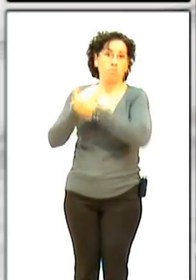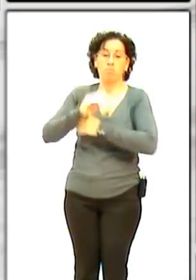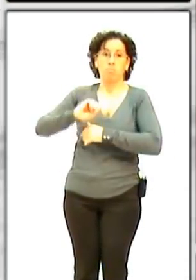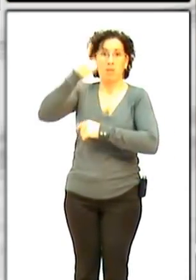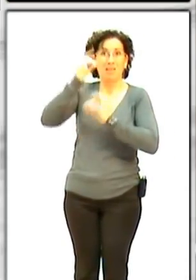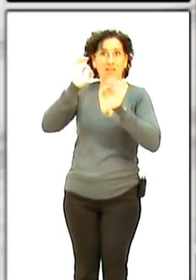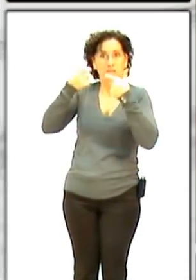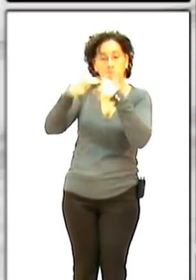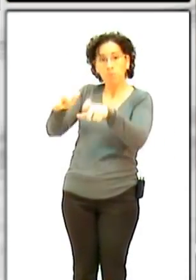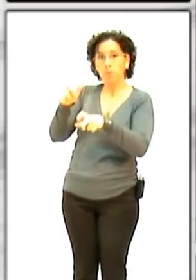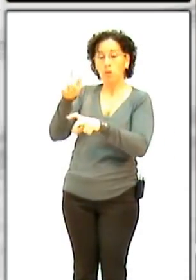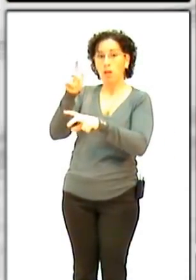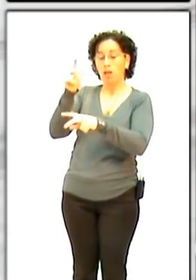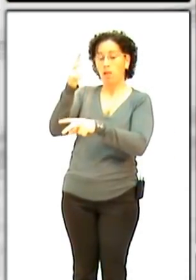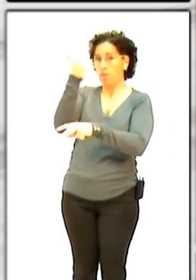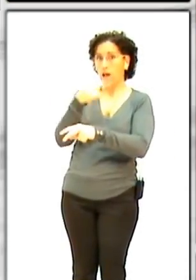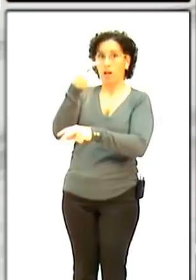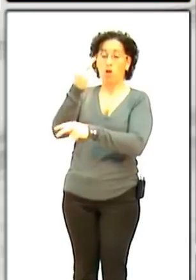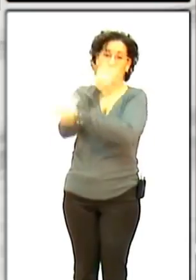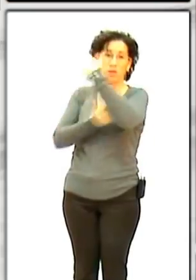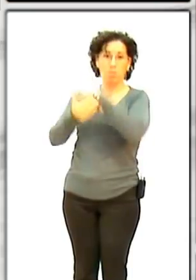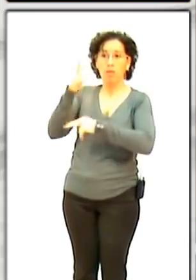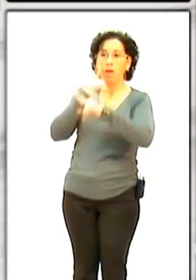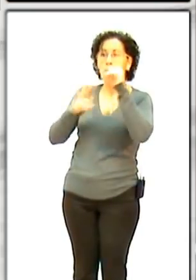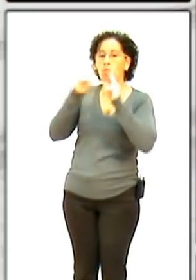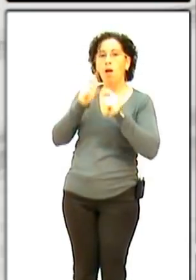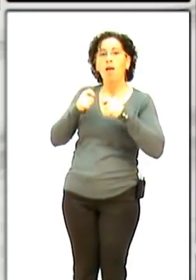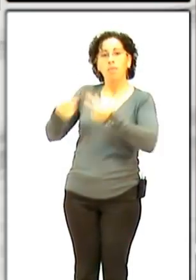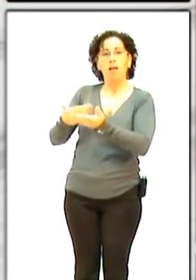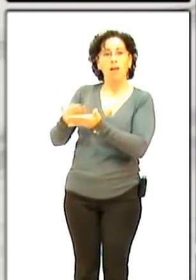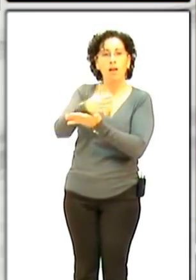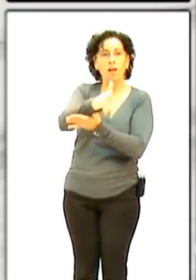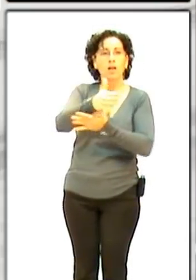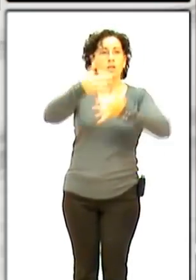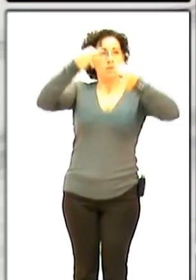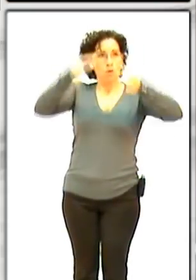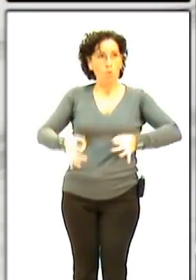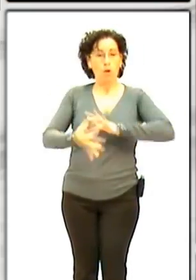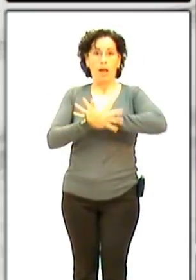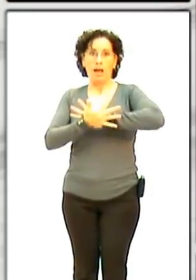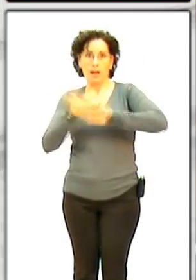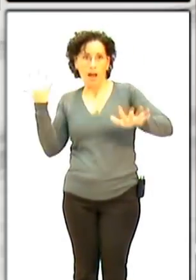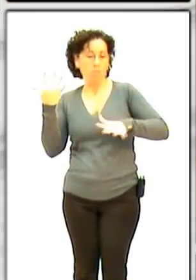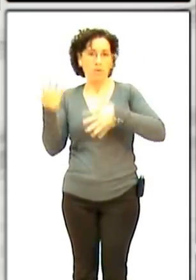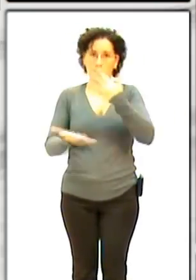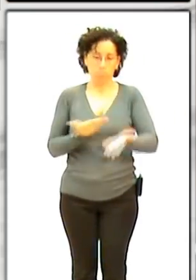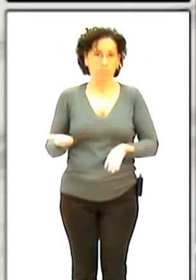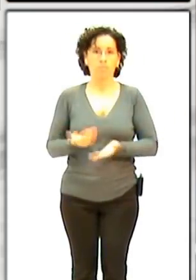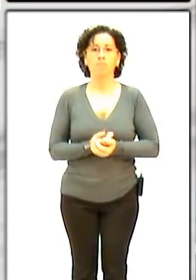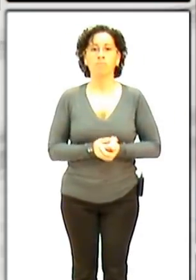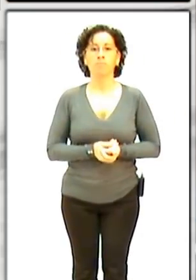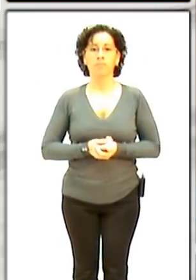visual, pues trazar esas rutas seguras, rápidas, etc., ¿no?